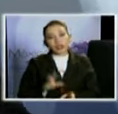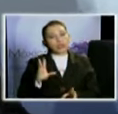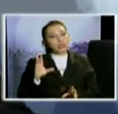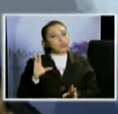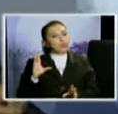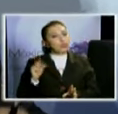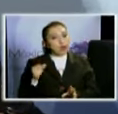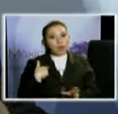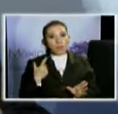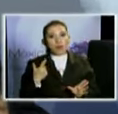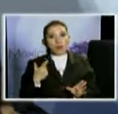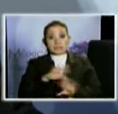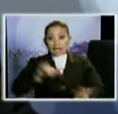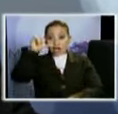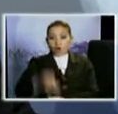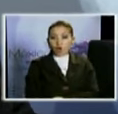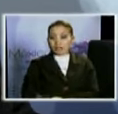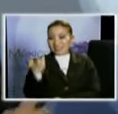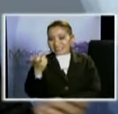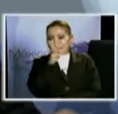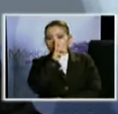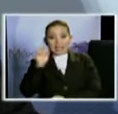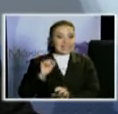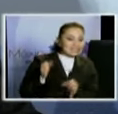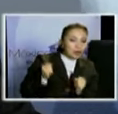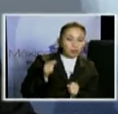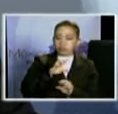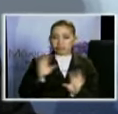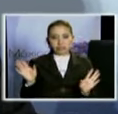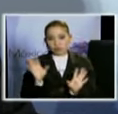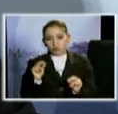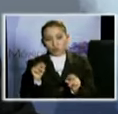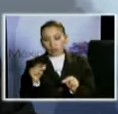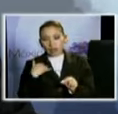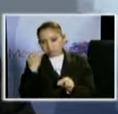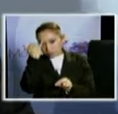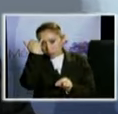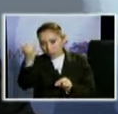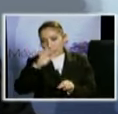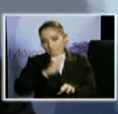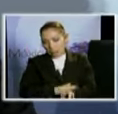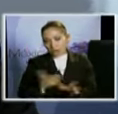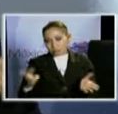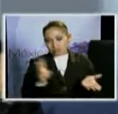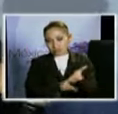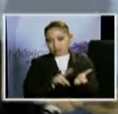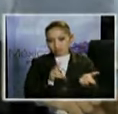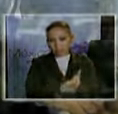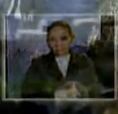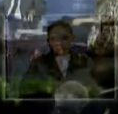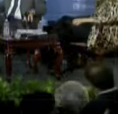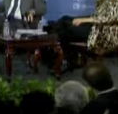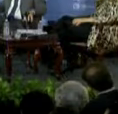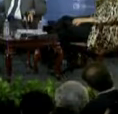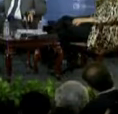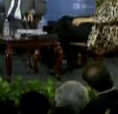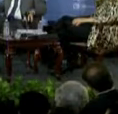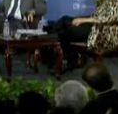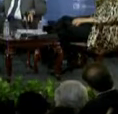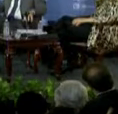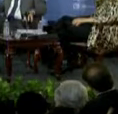estamos predeterminando ninguno de los resultados y por eso creo que la iniciativa es aún más meritoria.